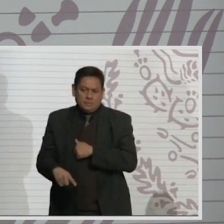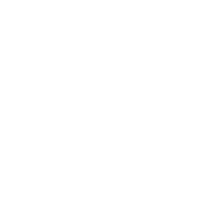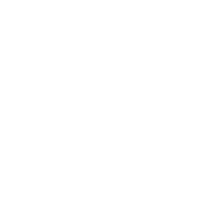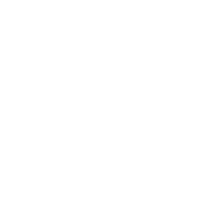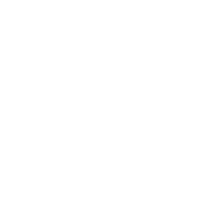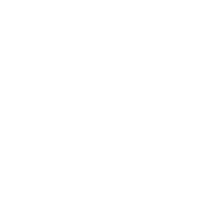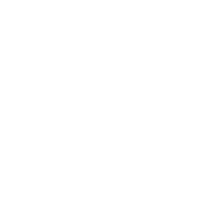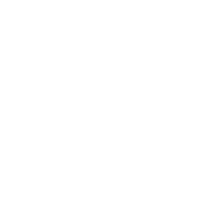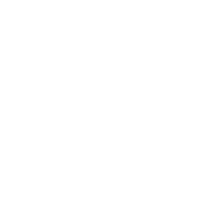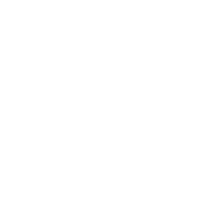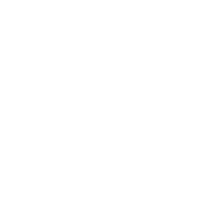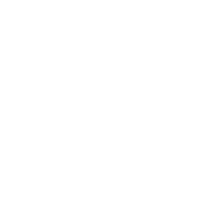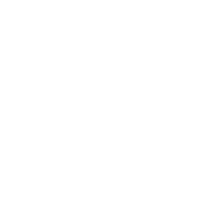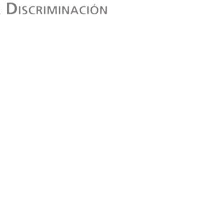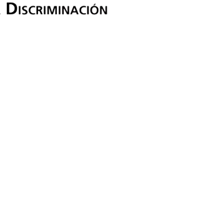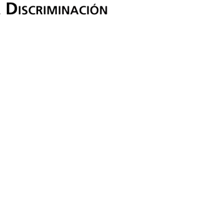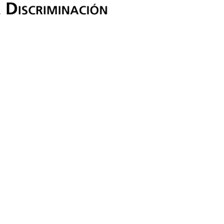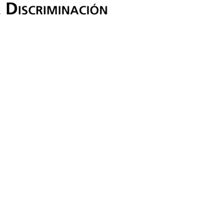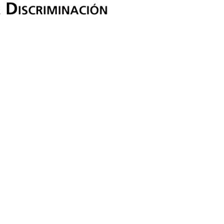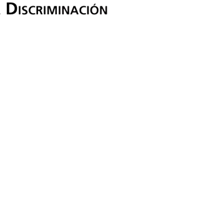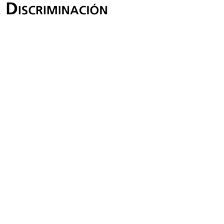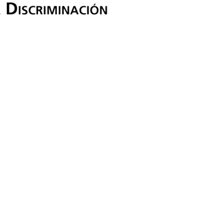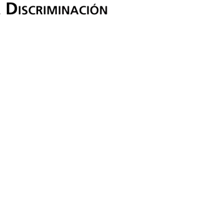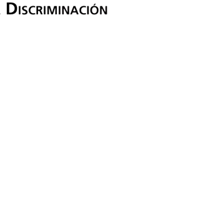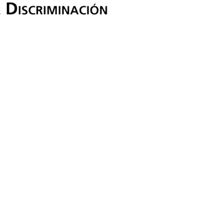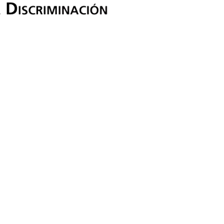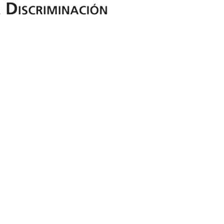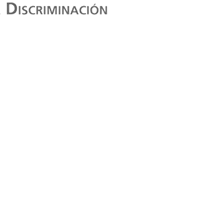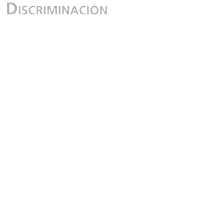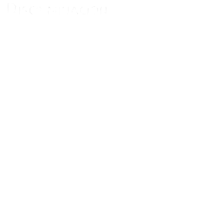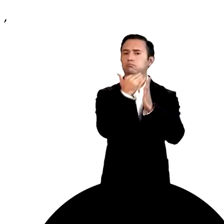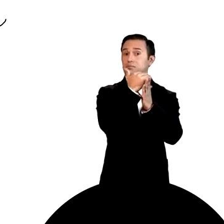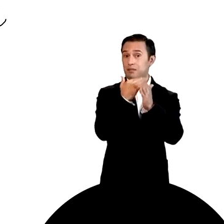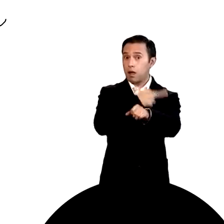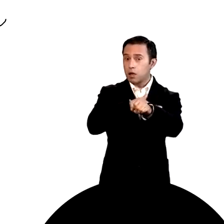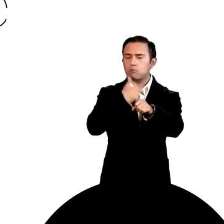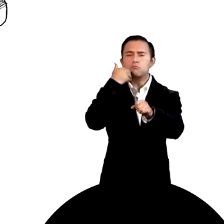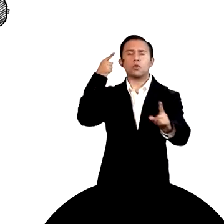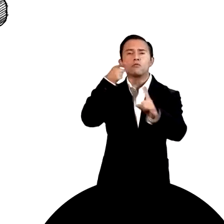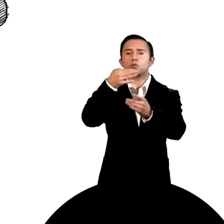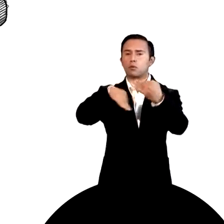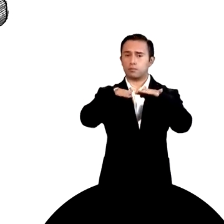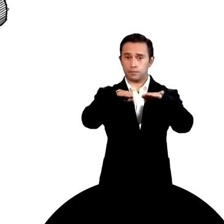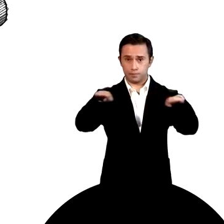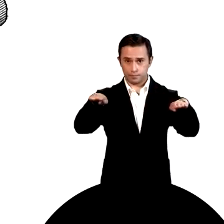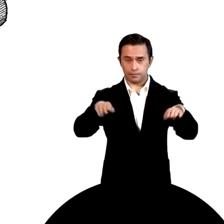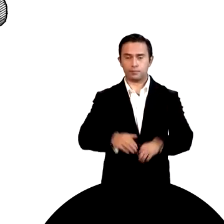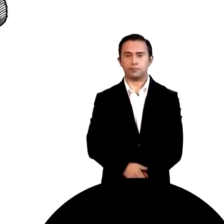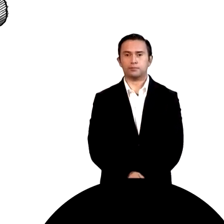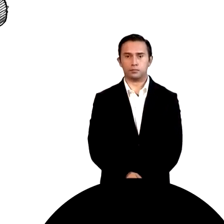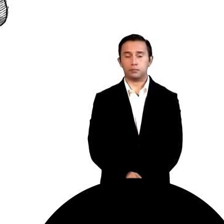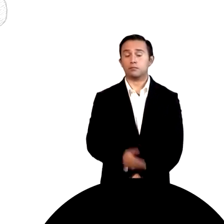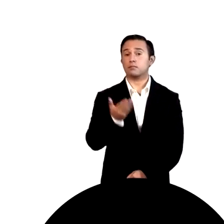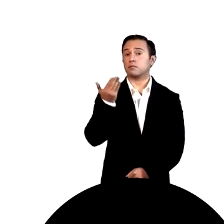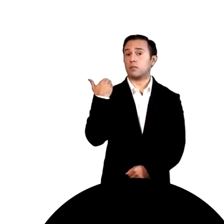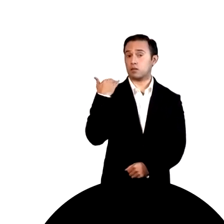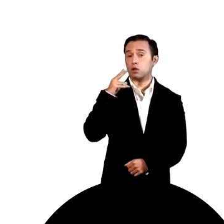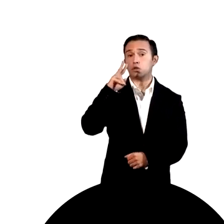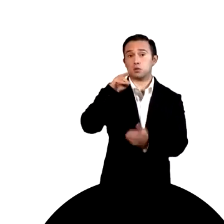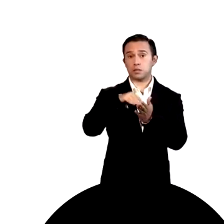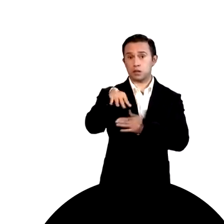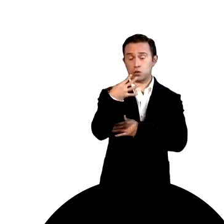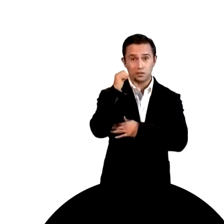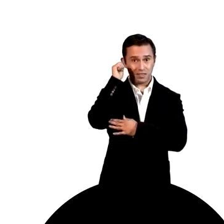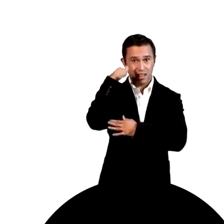en conjunto con el instituto nacional electoral y explicó que los premios reconocen la importancia de la labor periodística para fortalecer la lucha